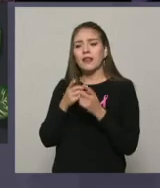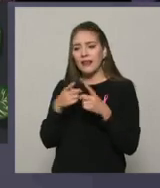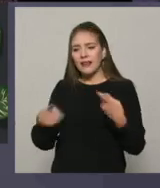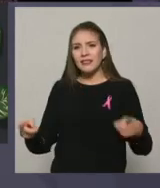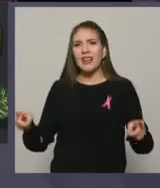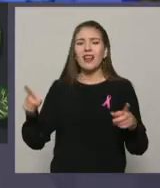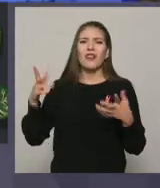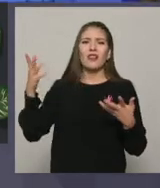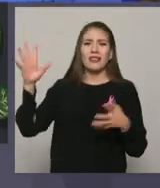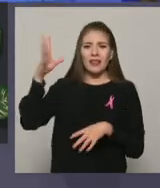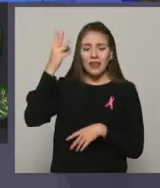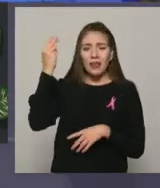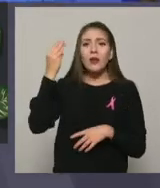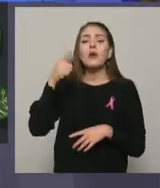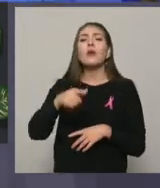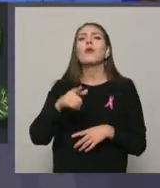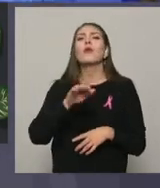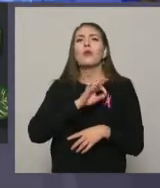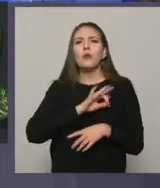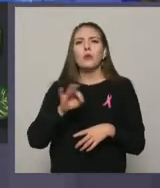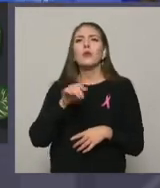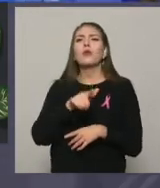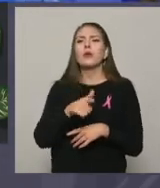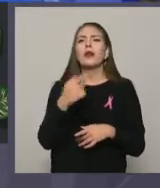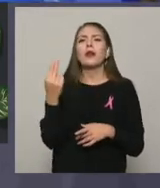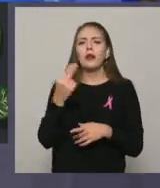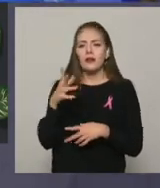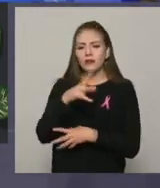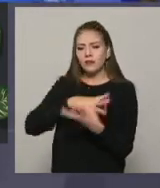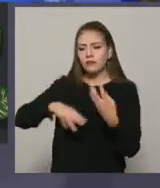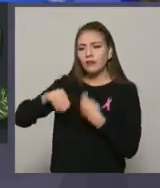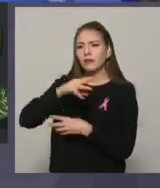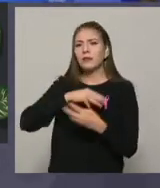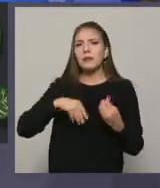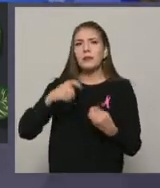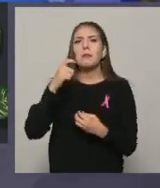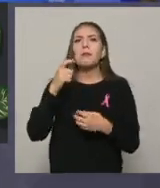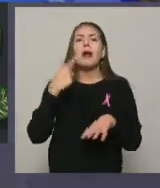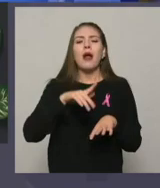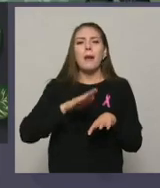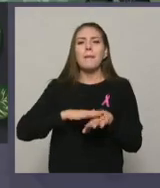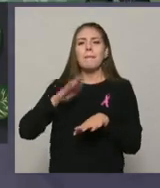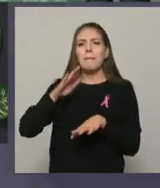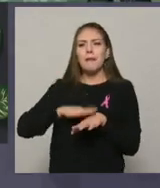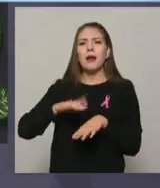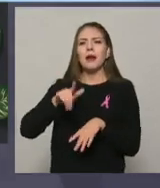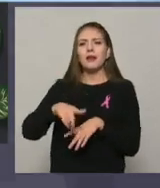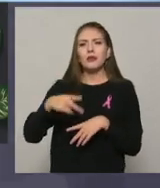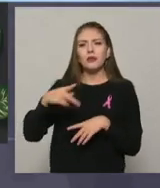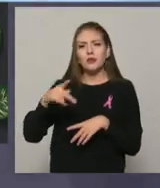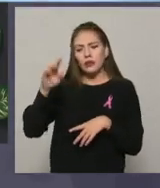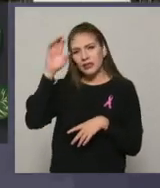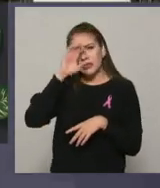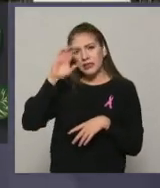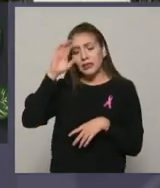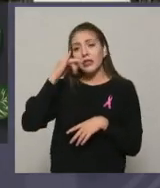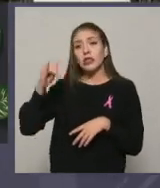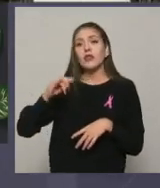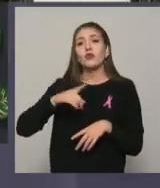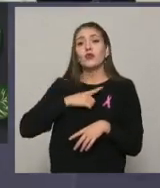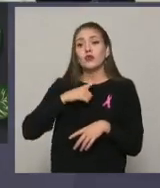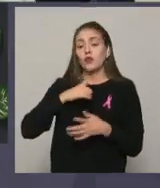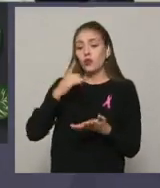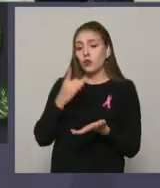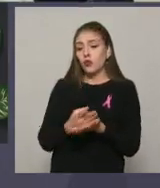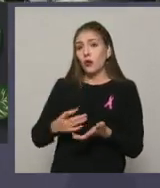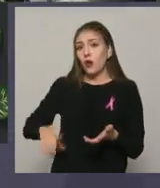tecnológicos, ahí se podría obtener el recurso necesario para seguir invirtiendo en ciencia y que no sea solo el Estado el que está aportando,